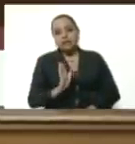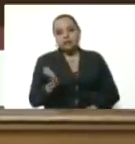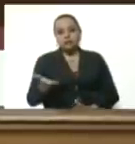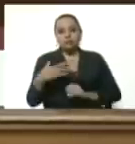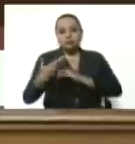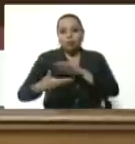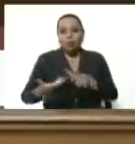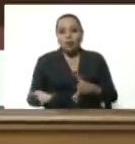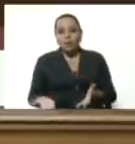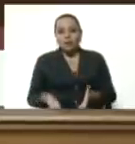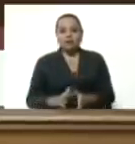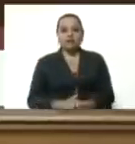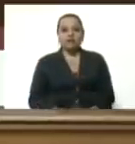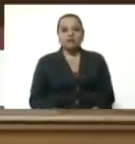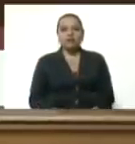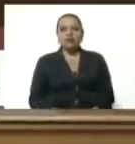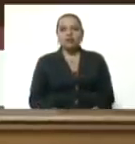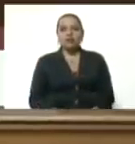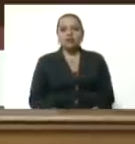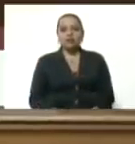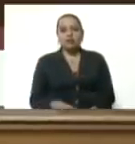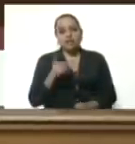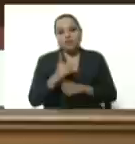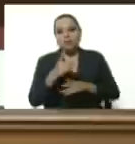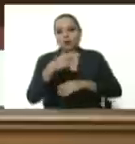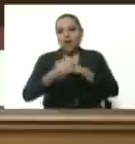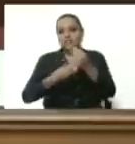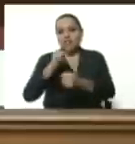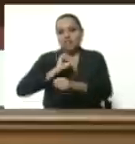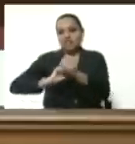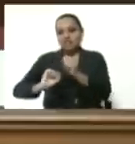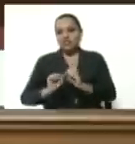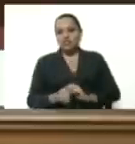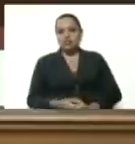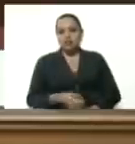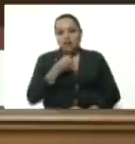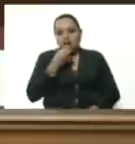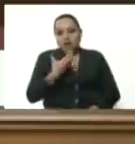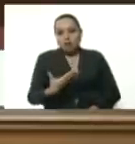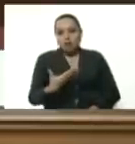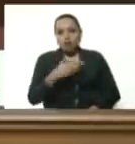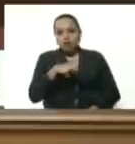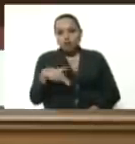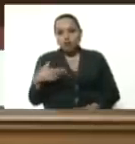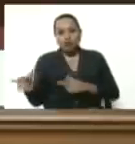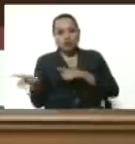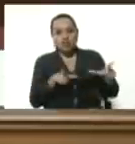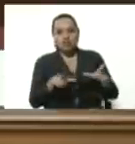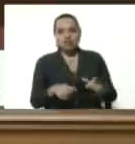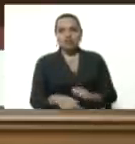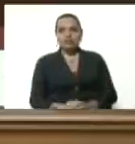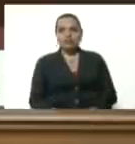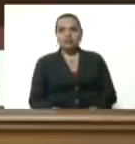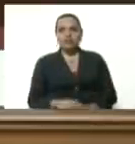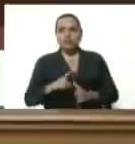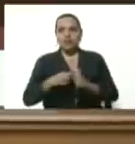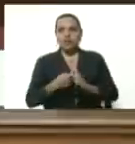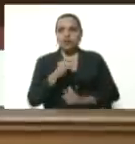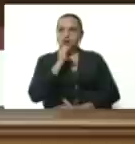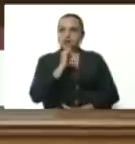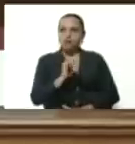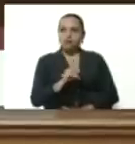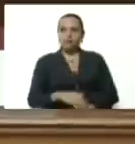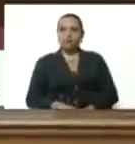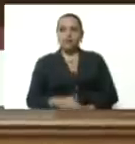nos va a tocar hacerlo, pues. Y es bueno que estemos preparados. Entonces, informados.